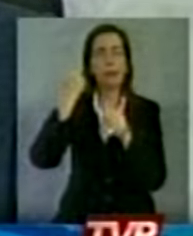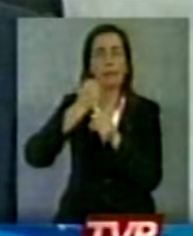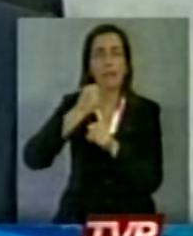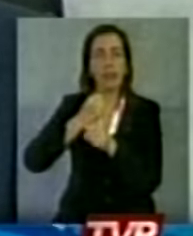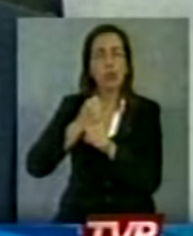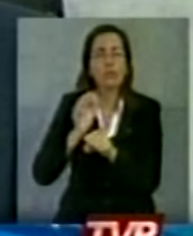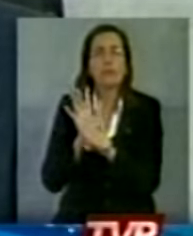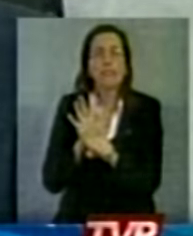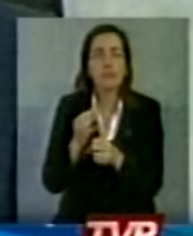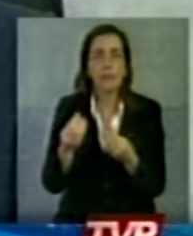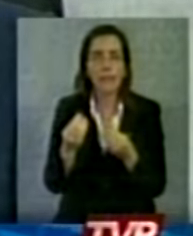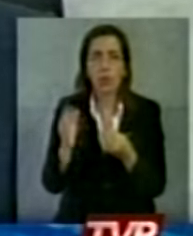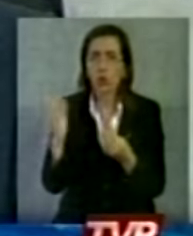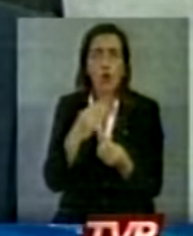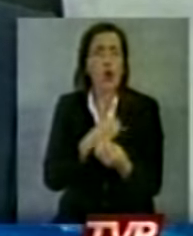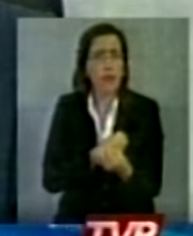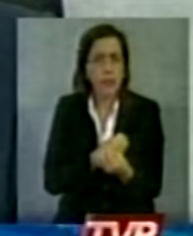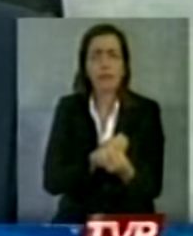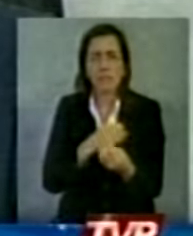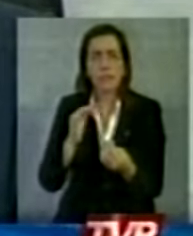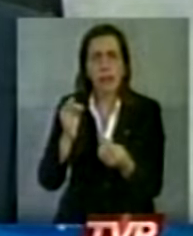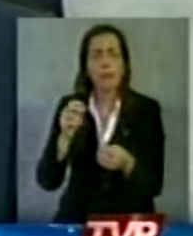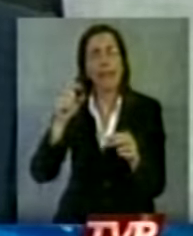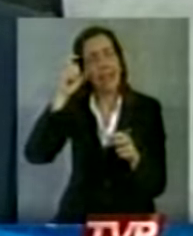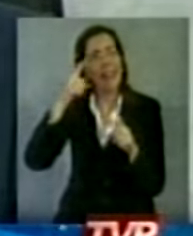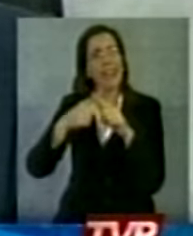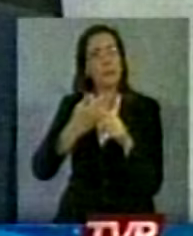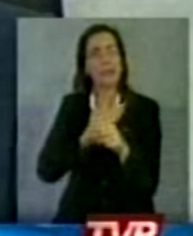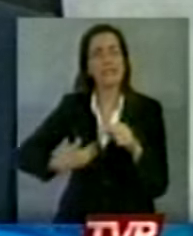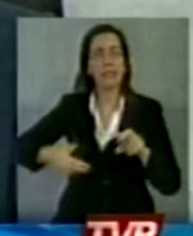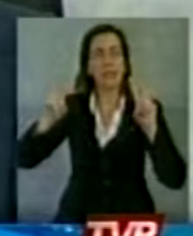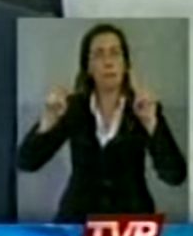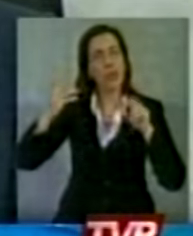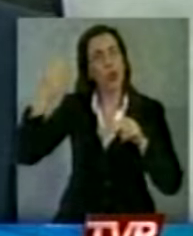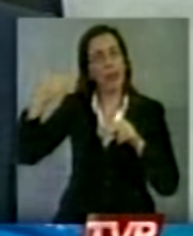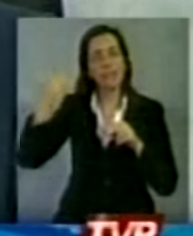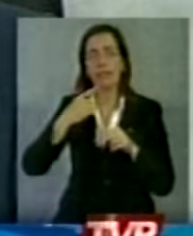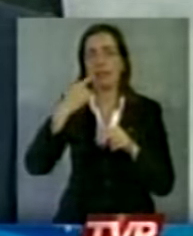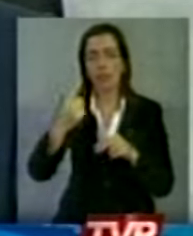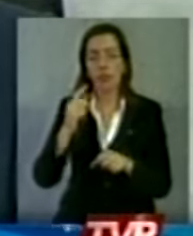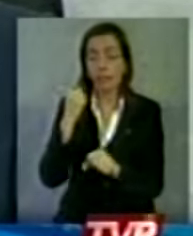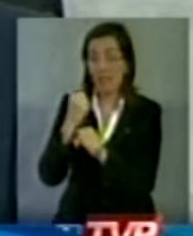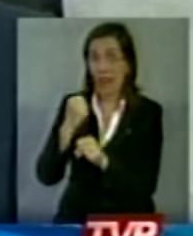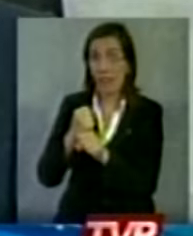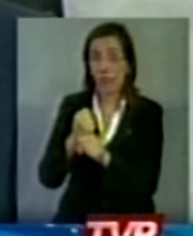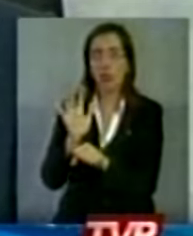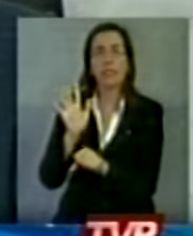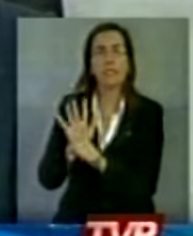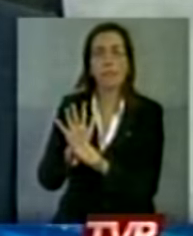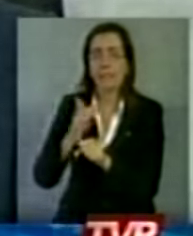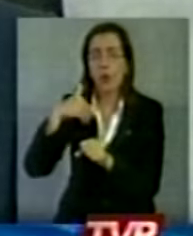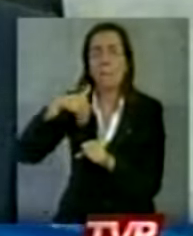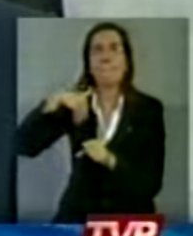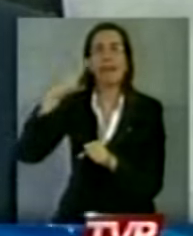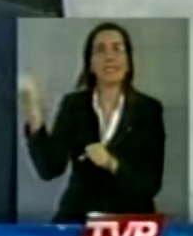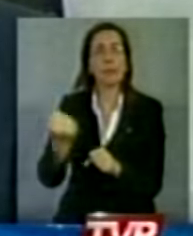creemos, como dijo el expresidente General Perón, que el trabajo es la